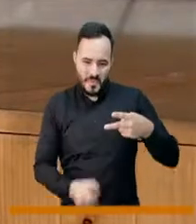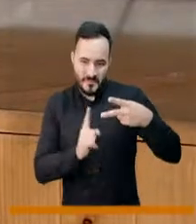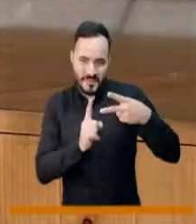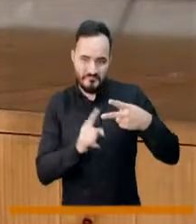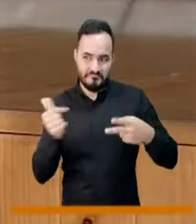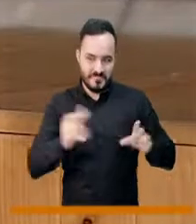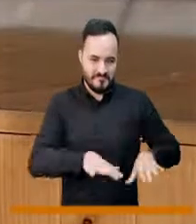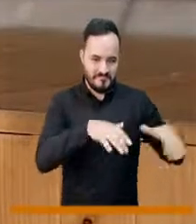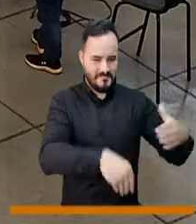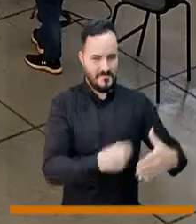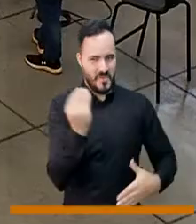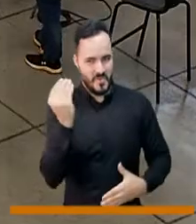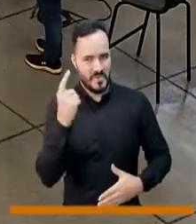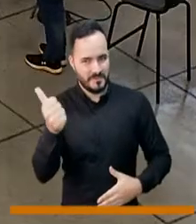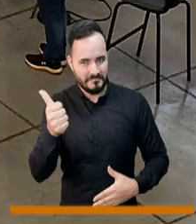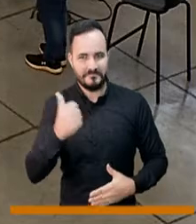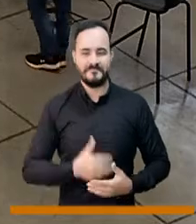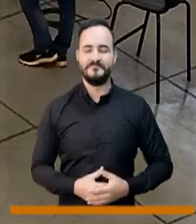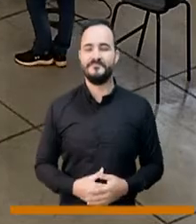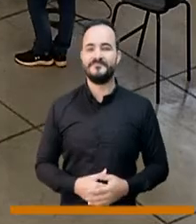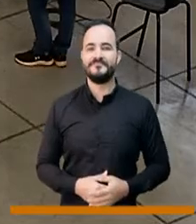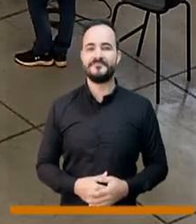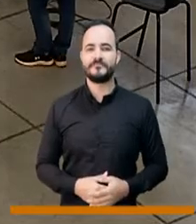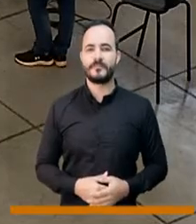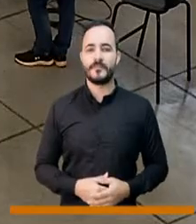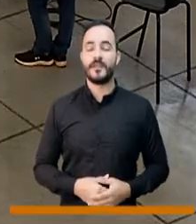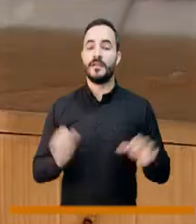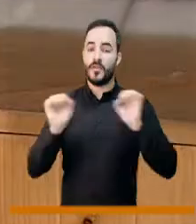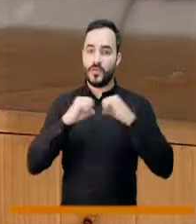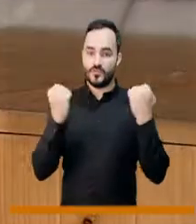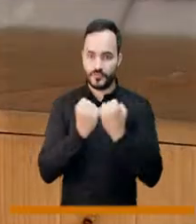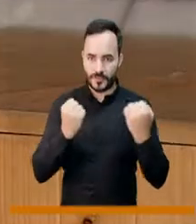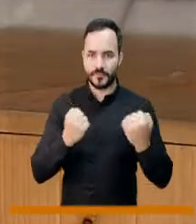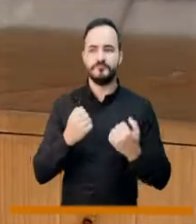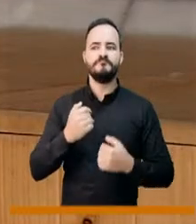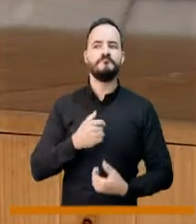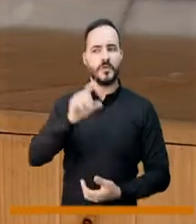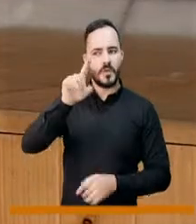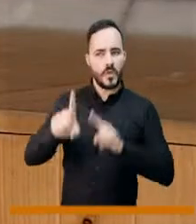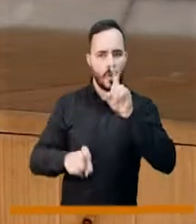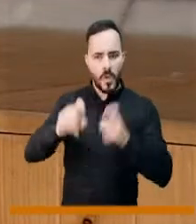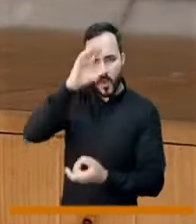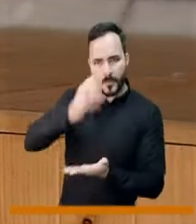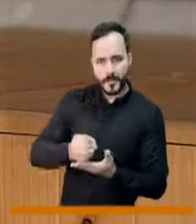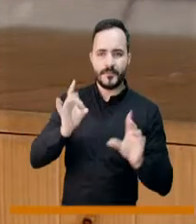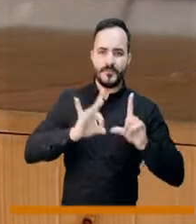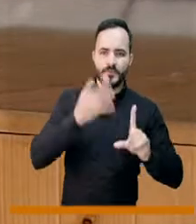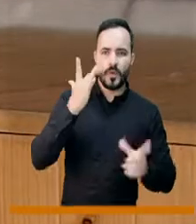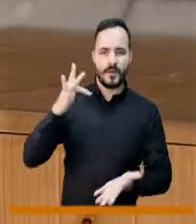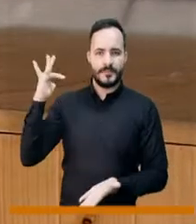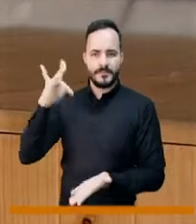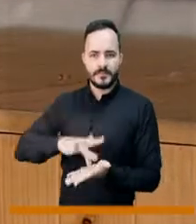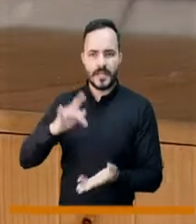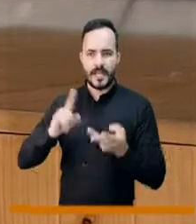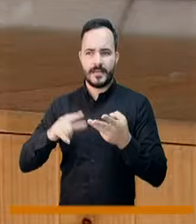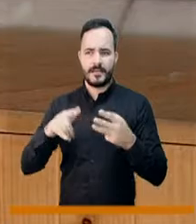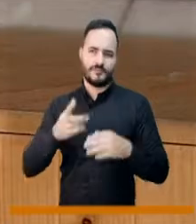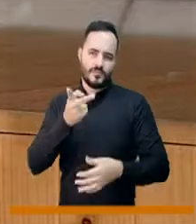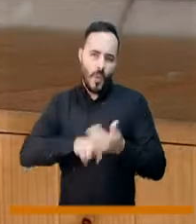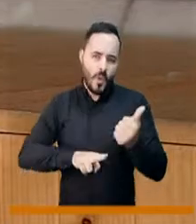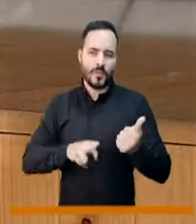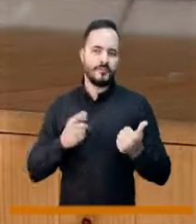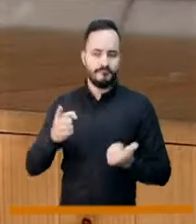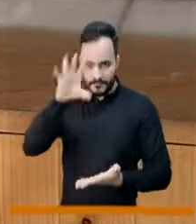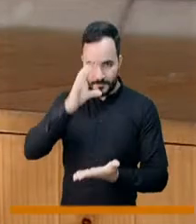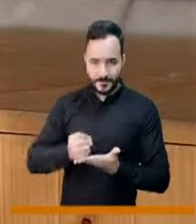que nos arriesgamos, vámonos hasta el final. Estamos arriesgados. Las sesiones del Consejo, ¿usted las prefiere? ¿Virtuales,